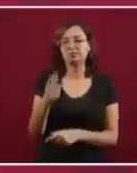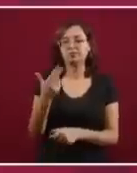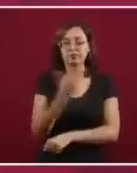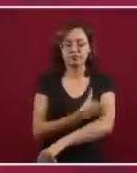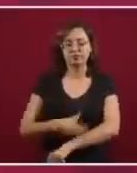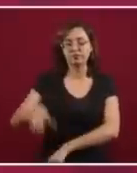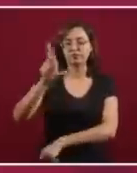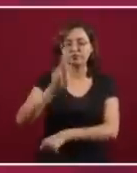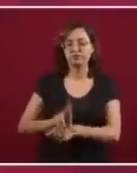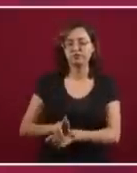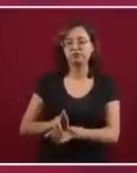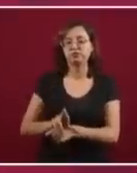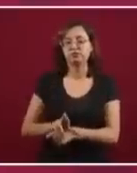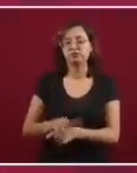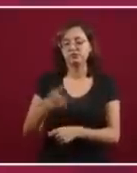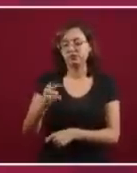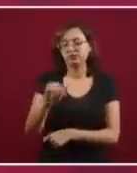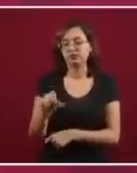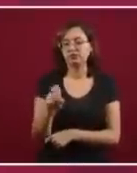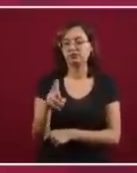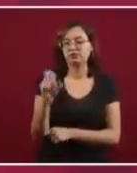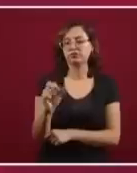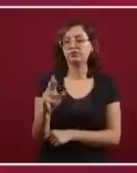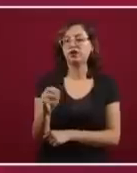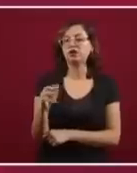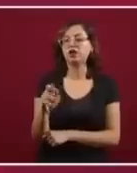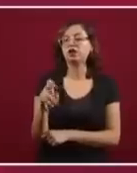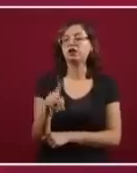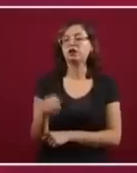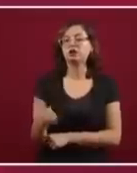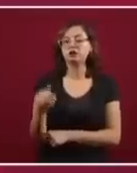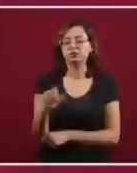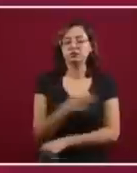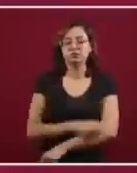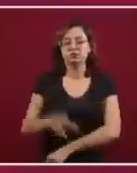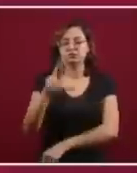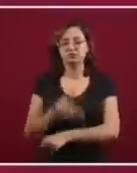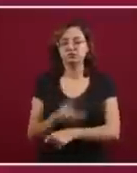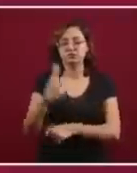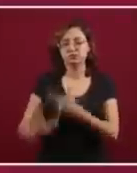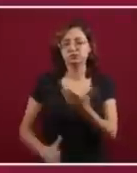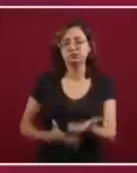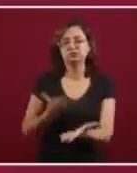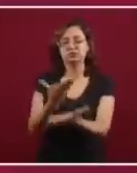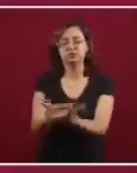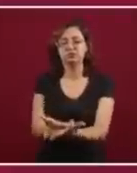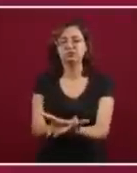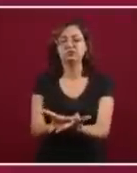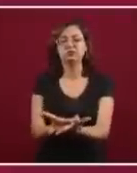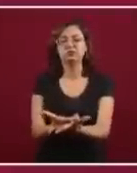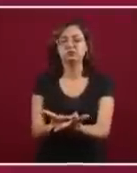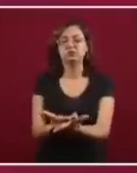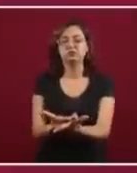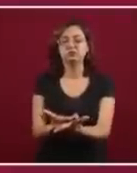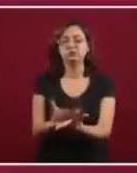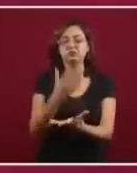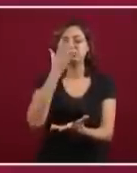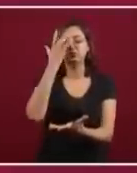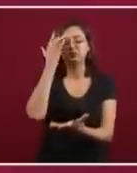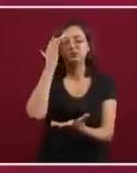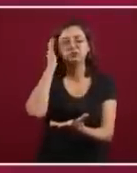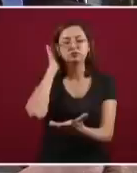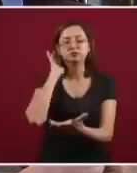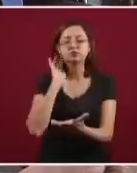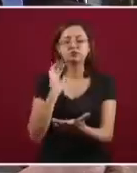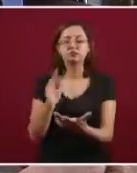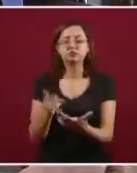el coordinador de este jesús ramírez cuevas quien es el coordinador de este compone componente no es una campaña